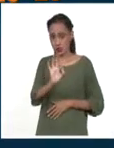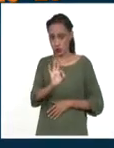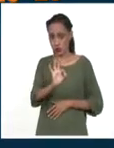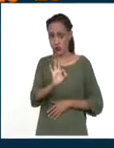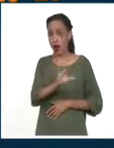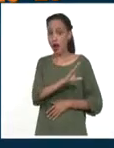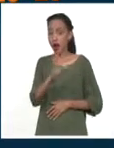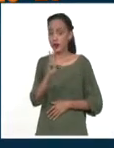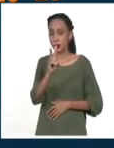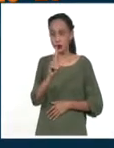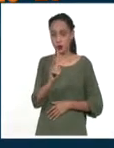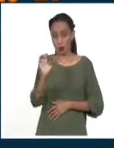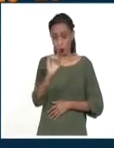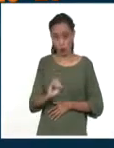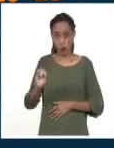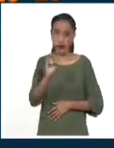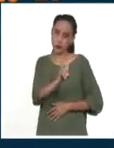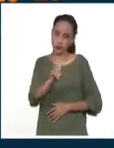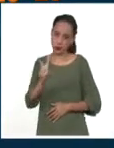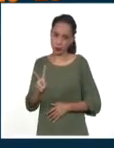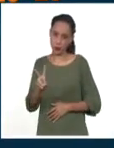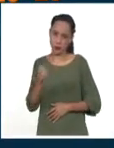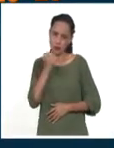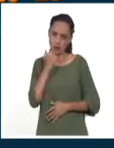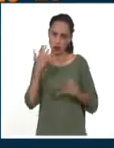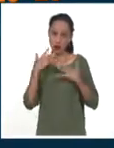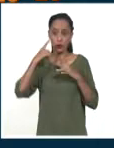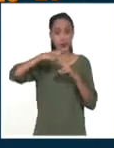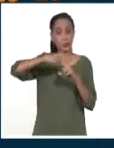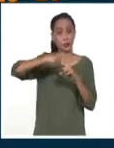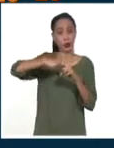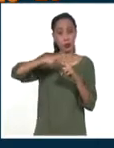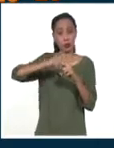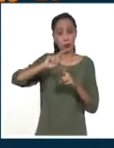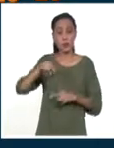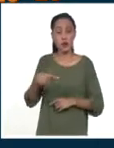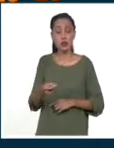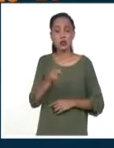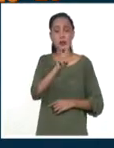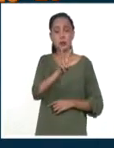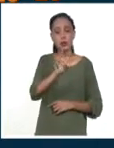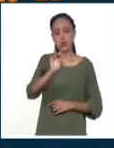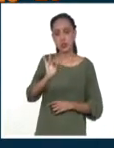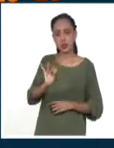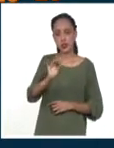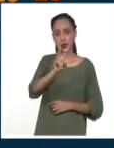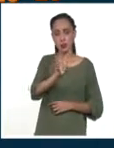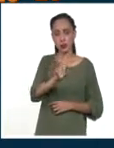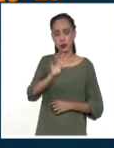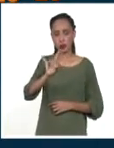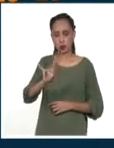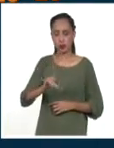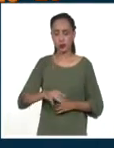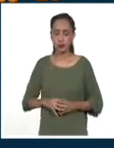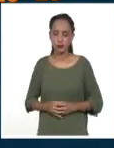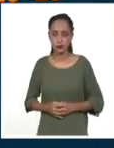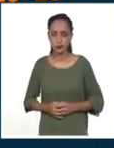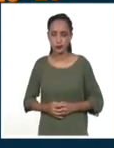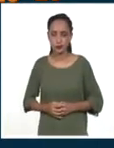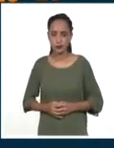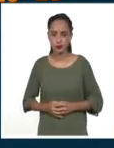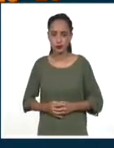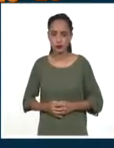y 22 en la parte oriental, y las temperaturas máximas de mañana entre 27 y 29 grados Celsius en todo